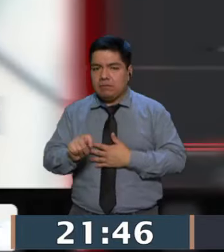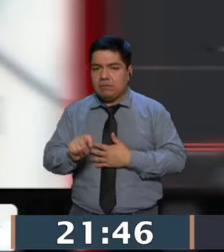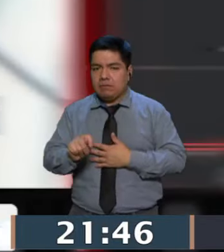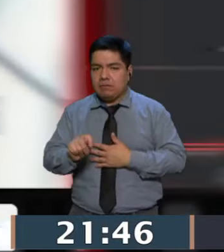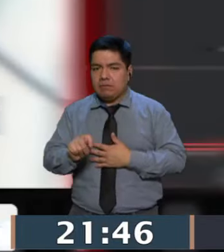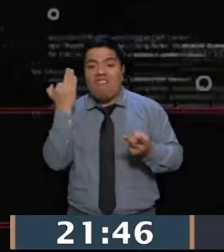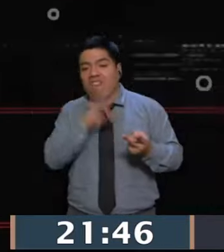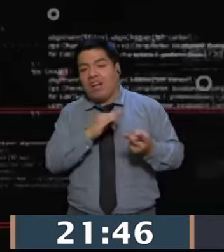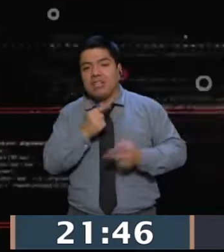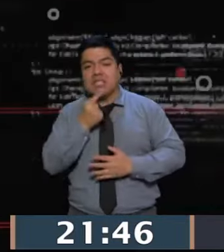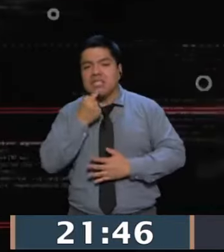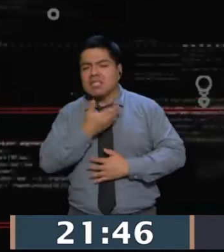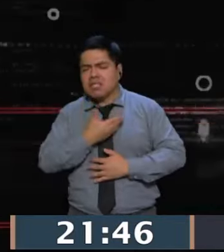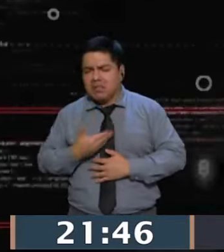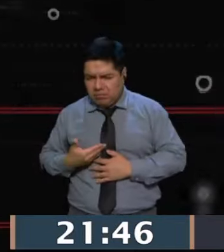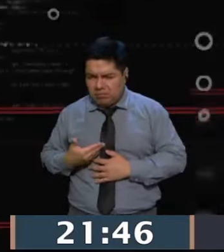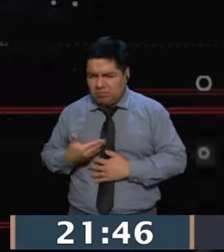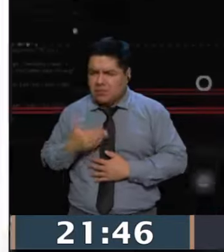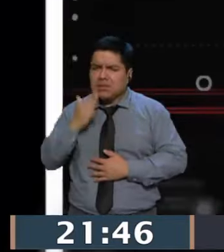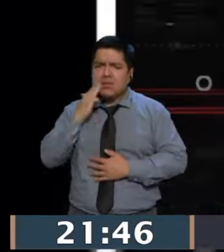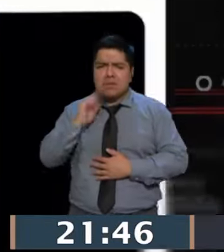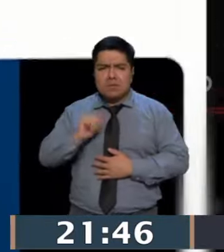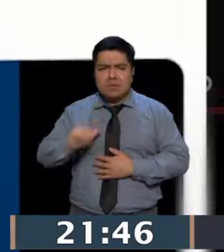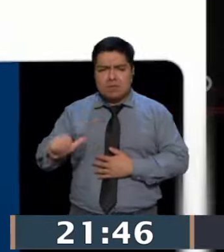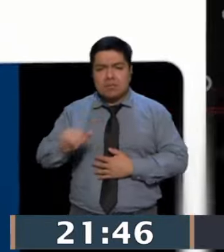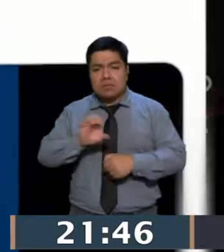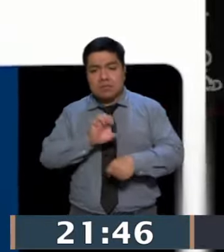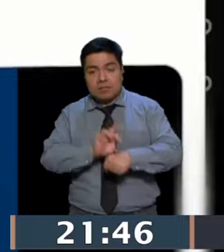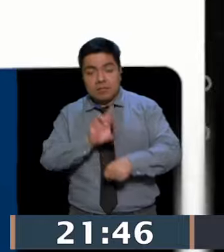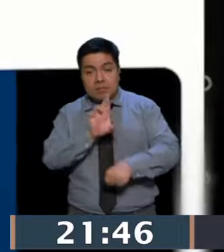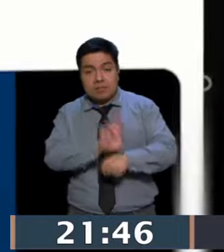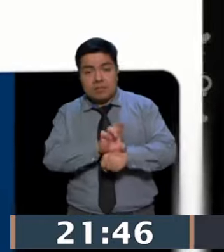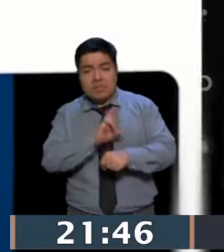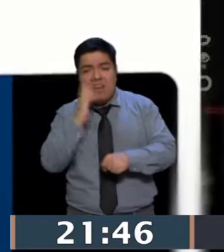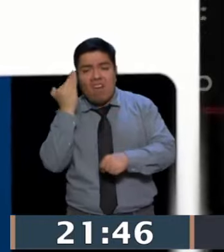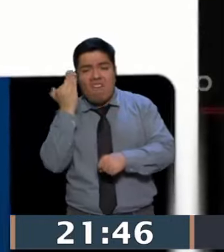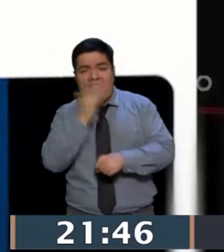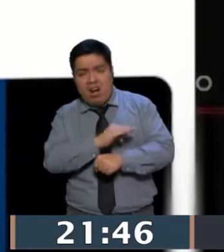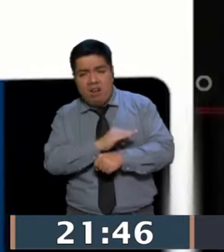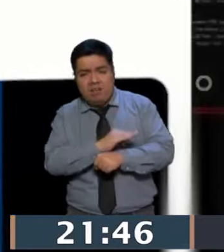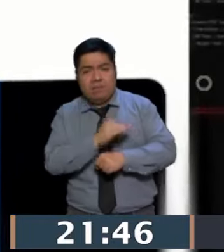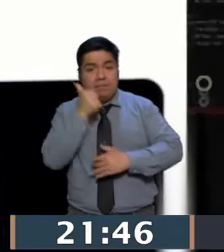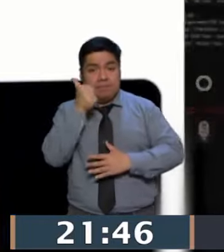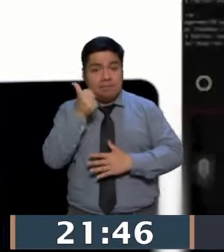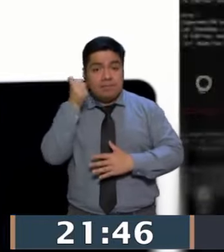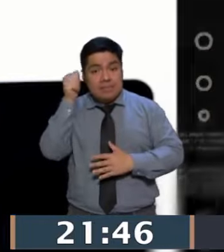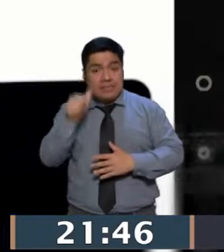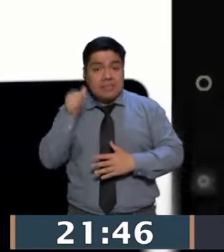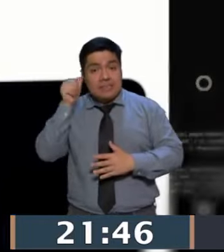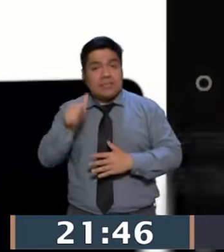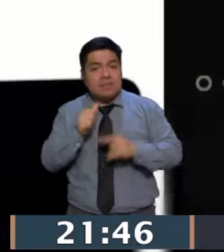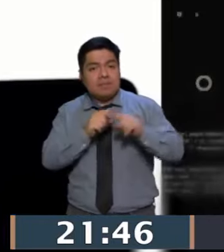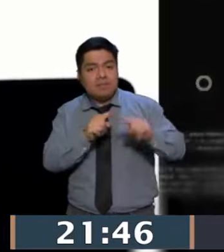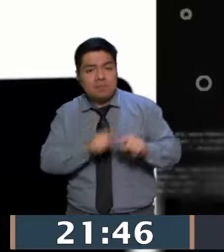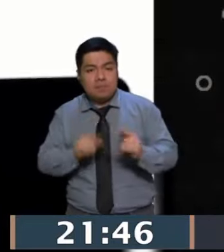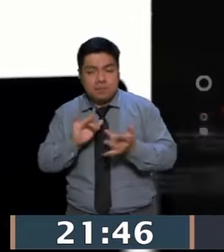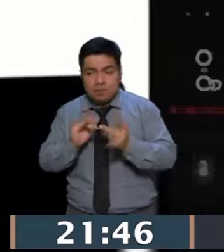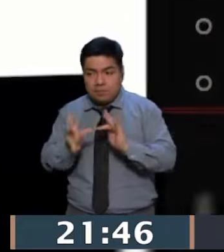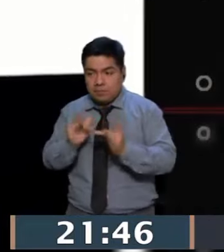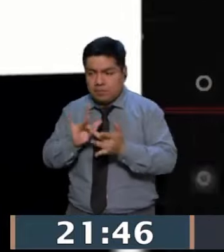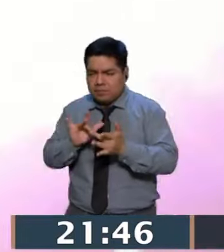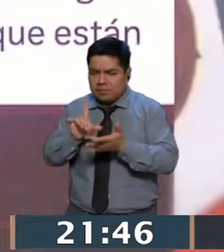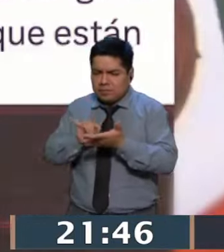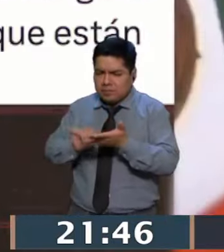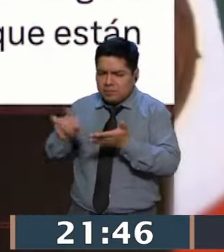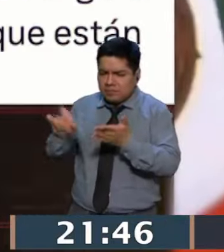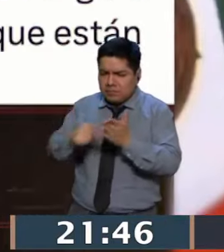vigente. 2. Falso mensaje del presidente López Obrador tras invasión a la Embajada de México en Ecuador. El 6 de abril, usuarios de